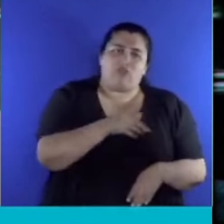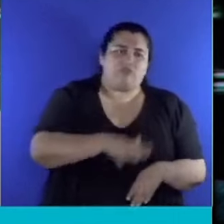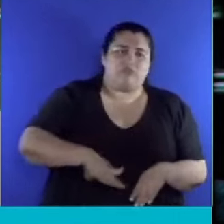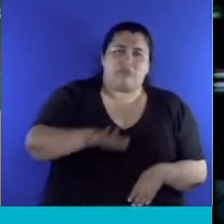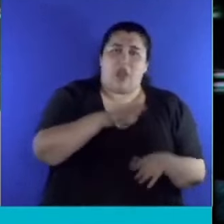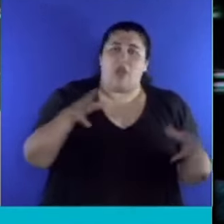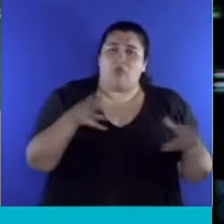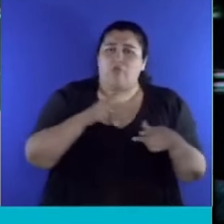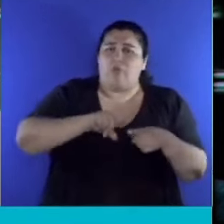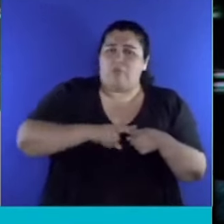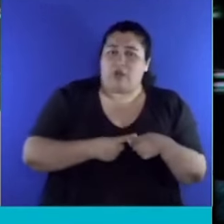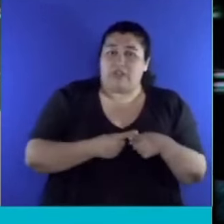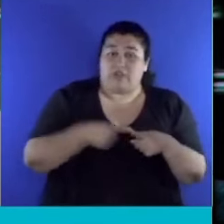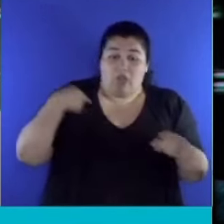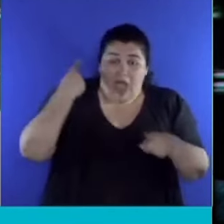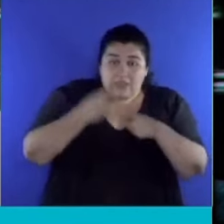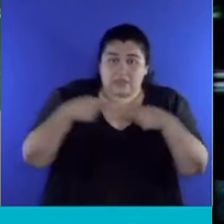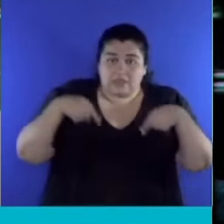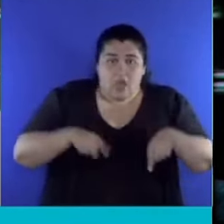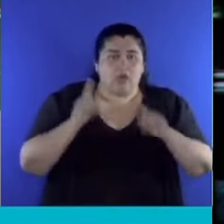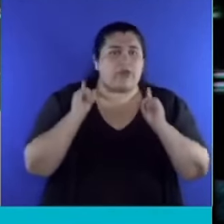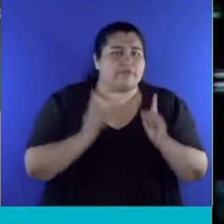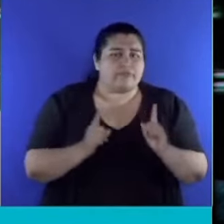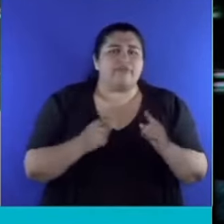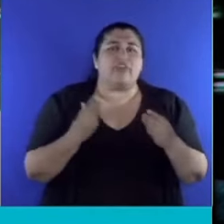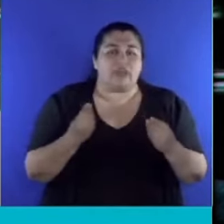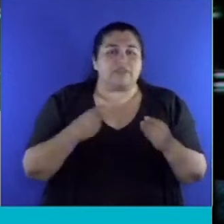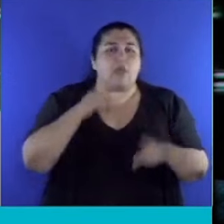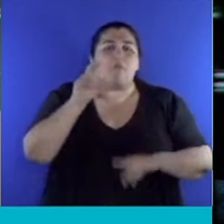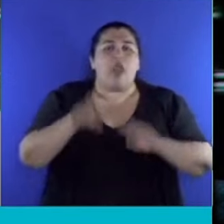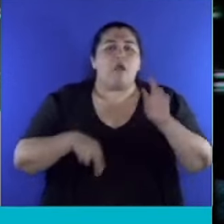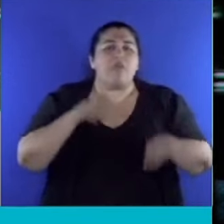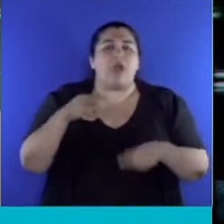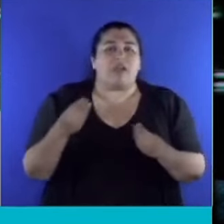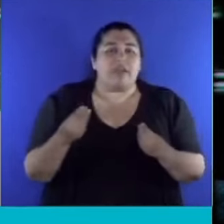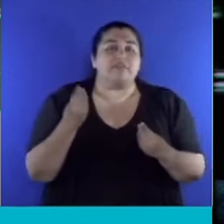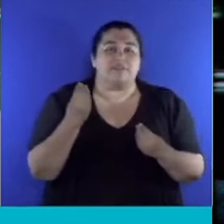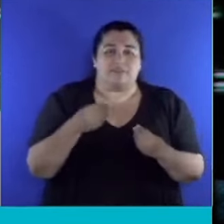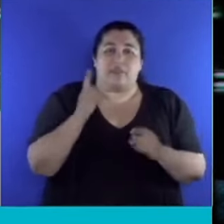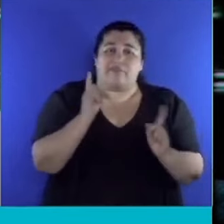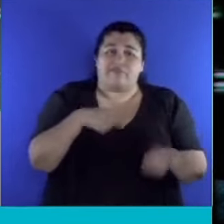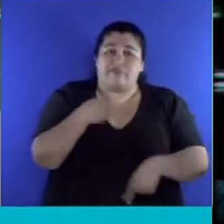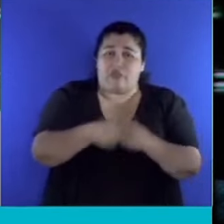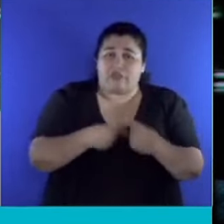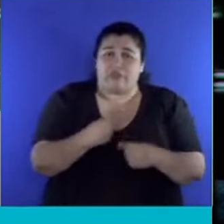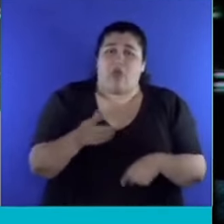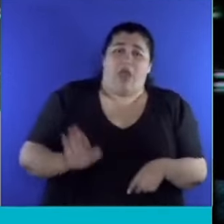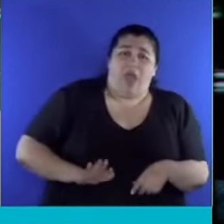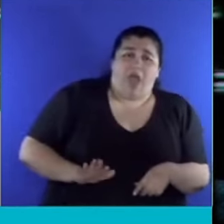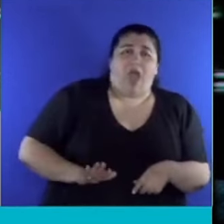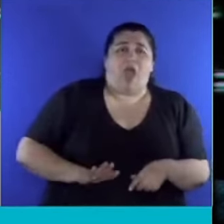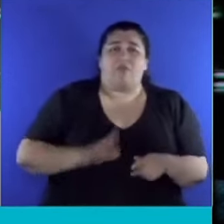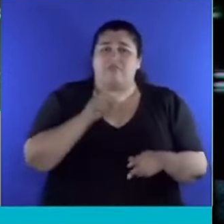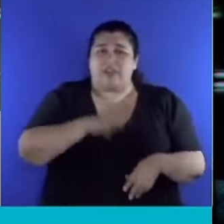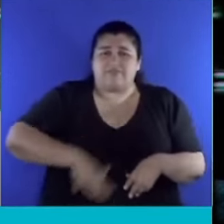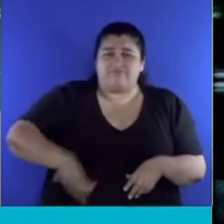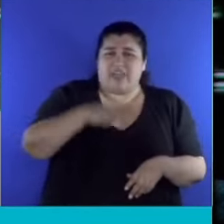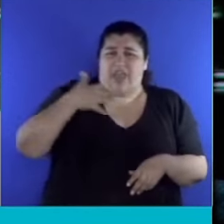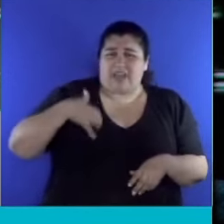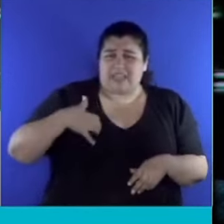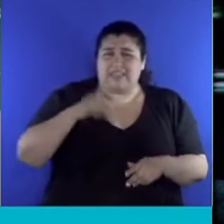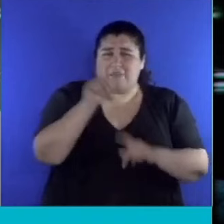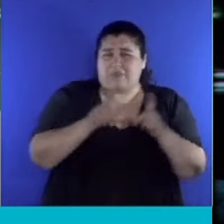que hasta el día de hoy sigue llevando adelante los planes de hambre y de miseria que han llevado a la Argentina durante